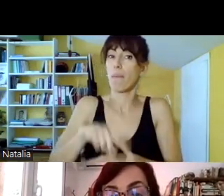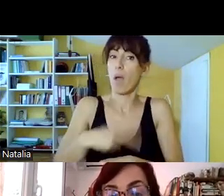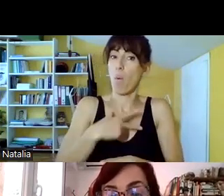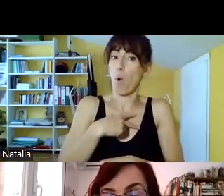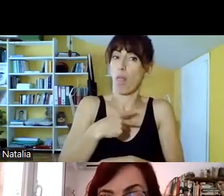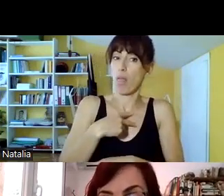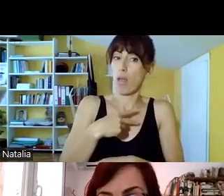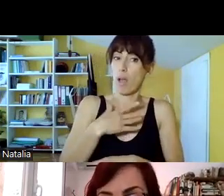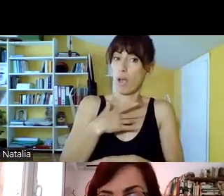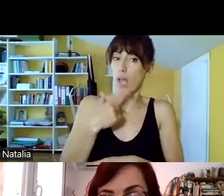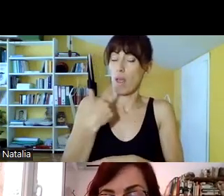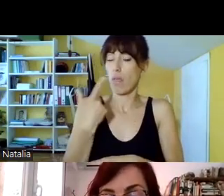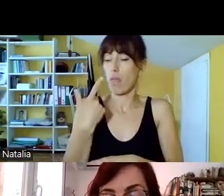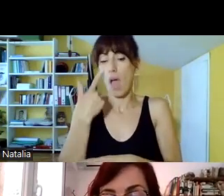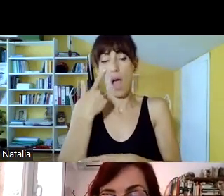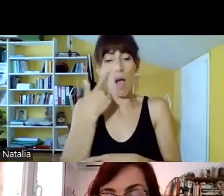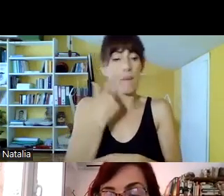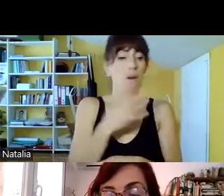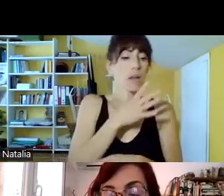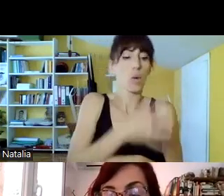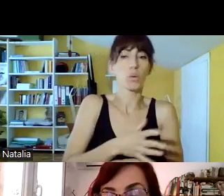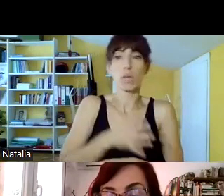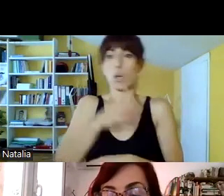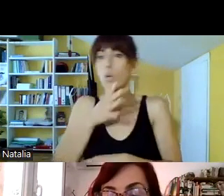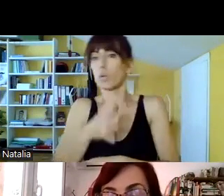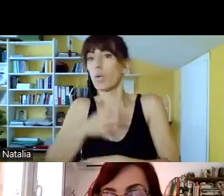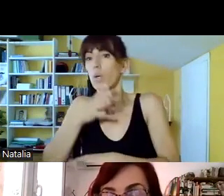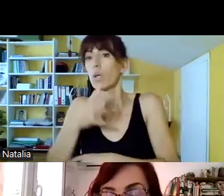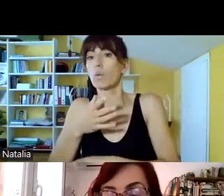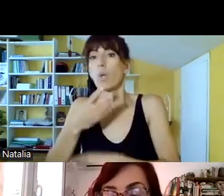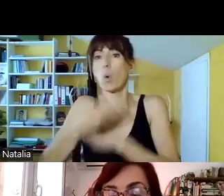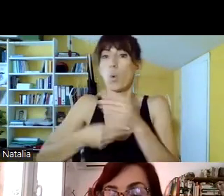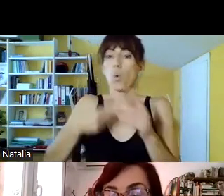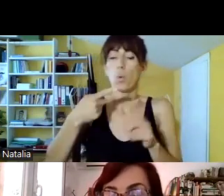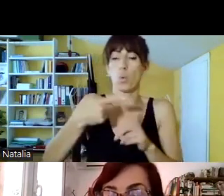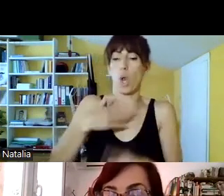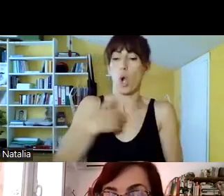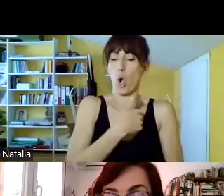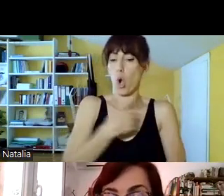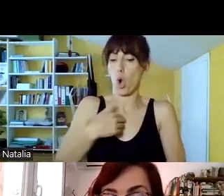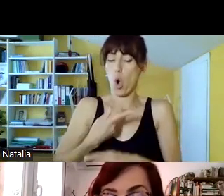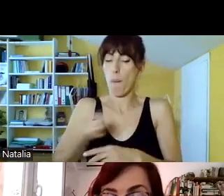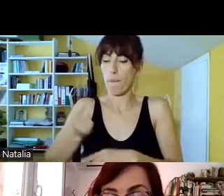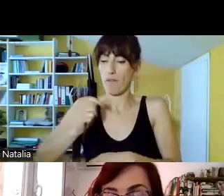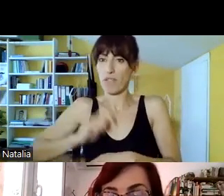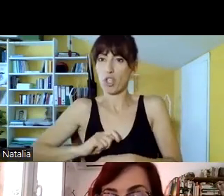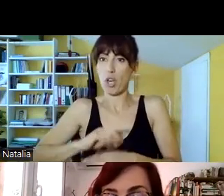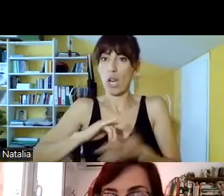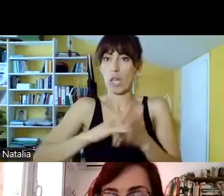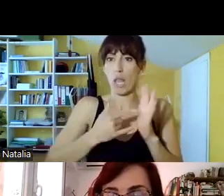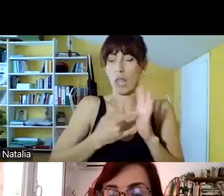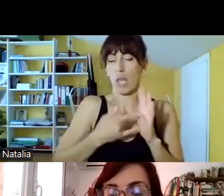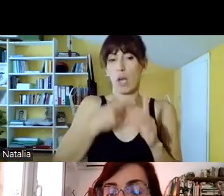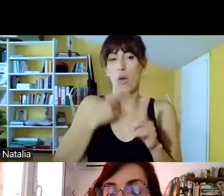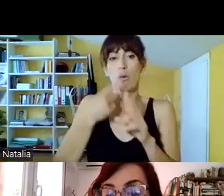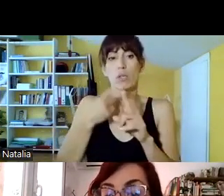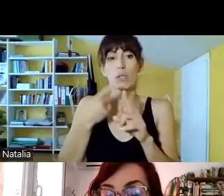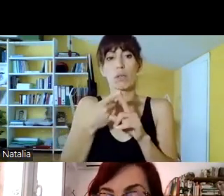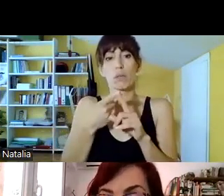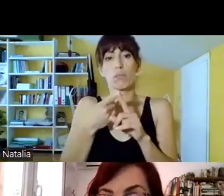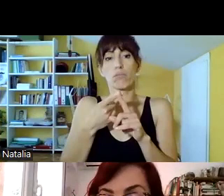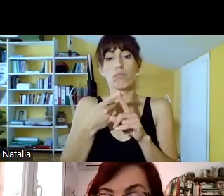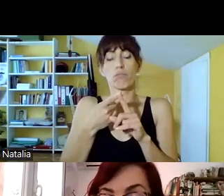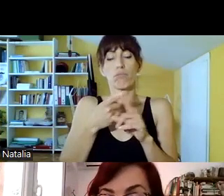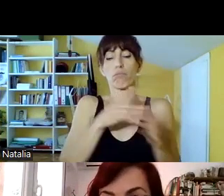visibilizar las causas de las causas, es decir, el utilizar nuestro rol como profesionales y como técnicas para